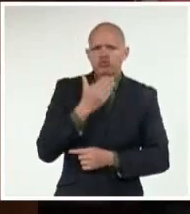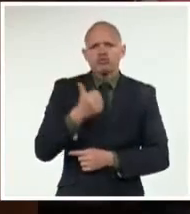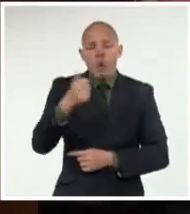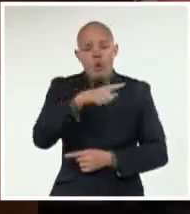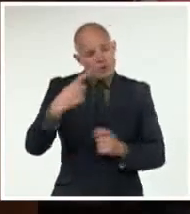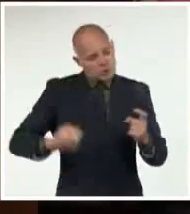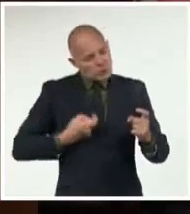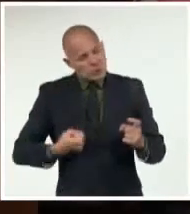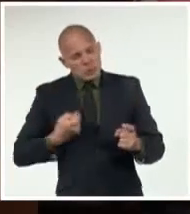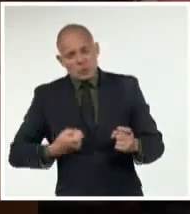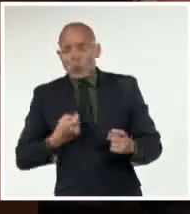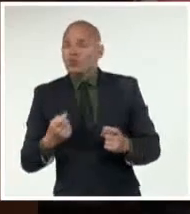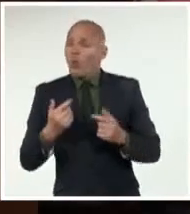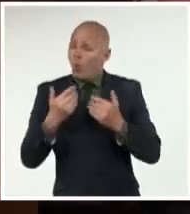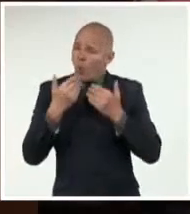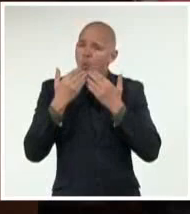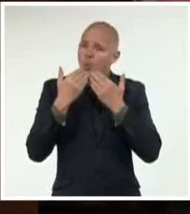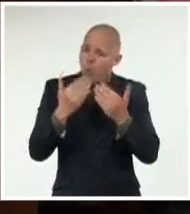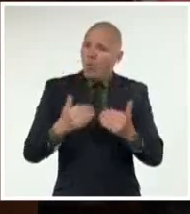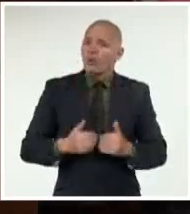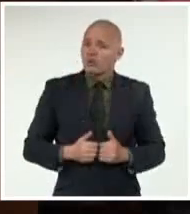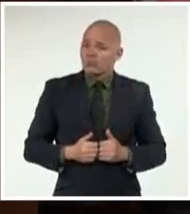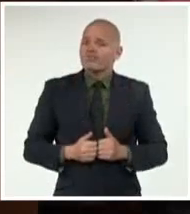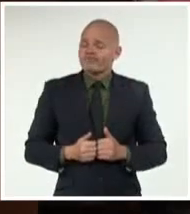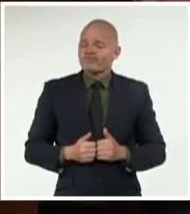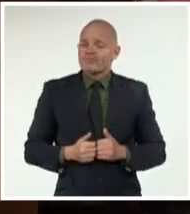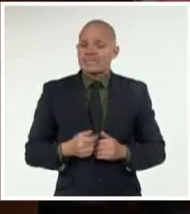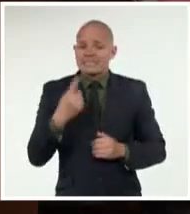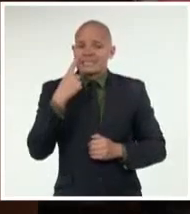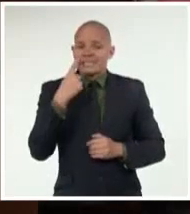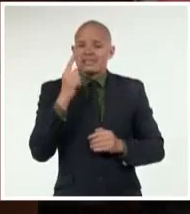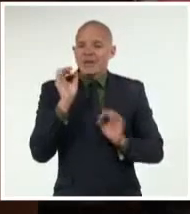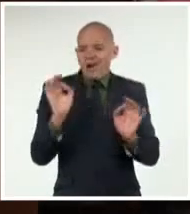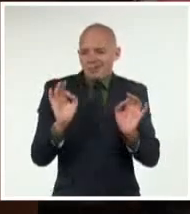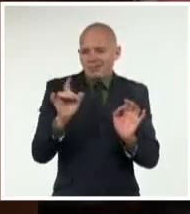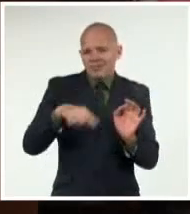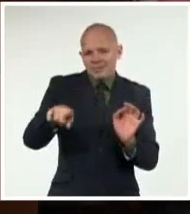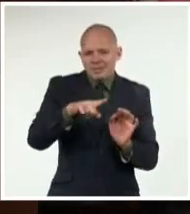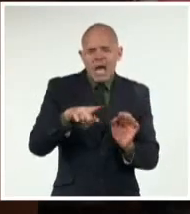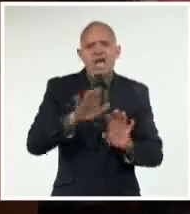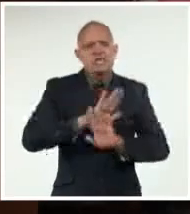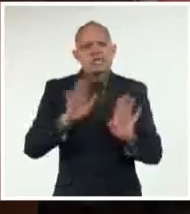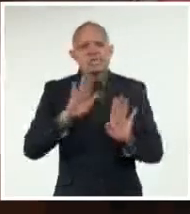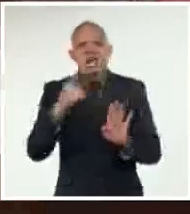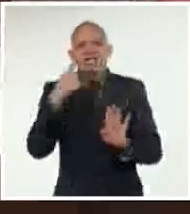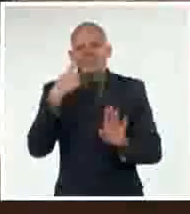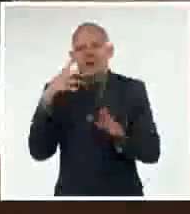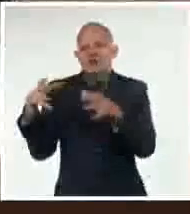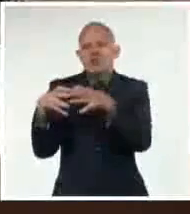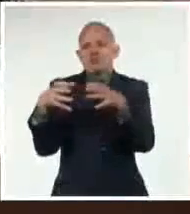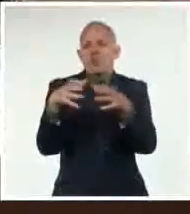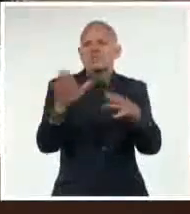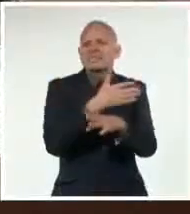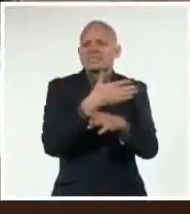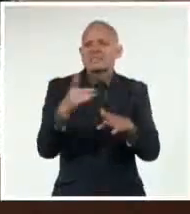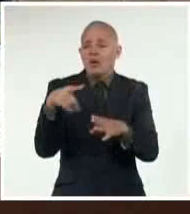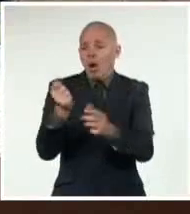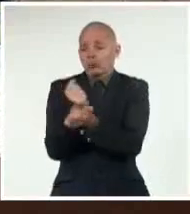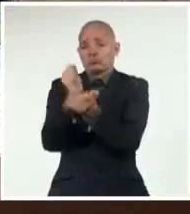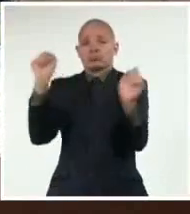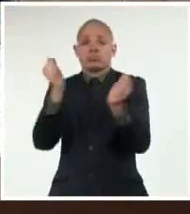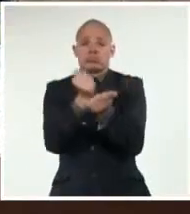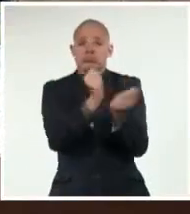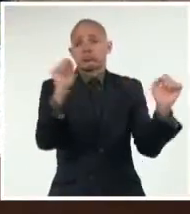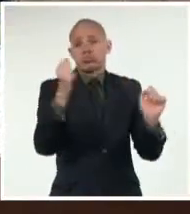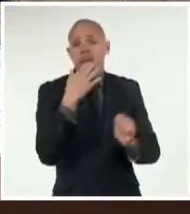la construcción colectiva que indiscutiblemente ha emancipado importantes segmentos de masas populares y